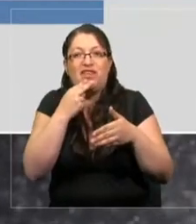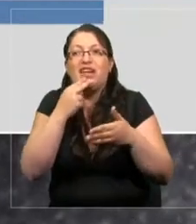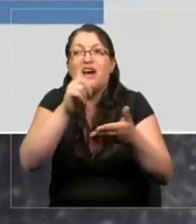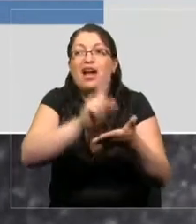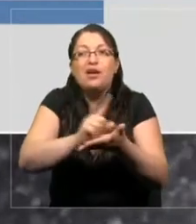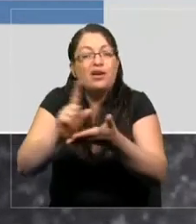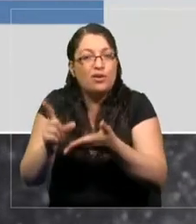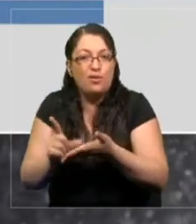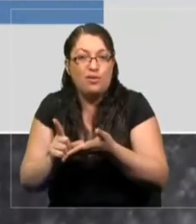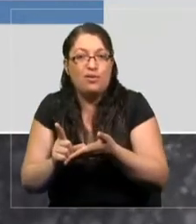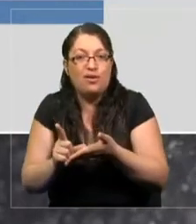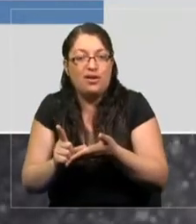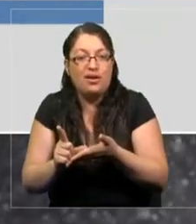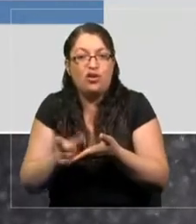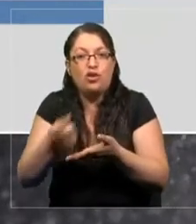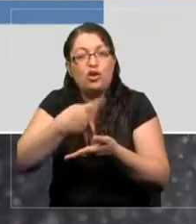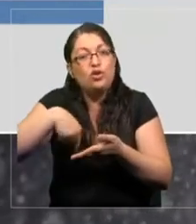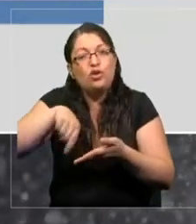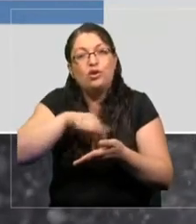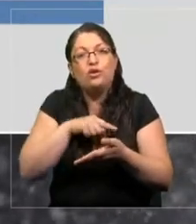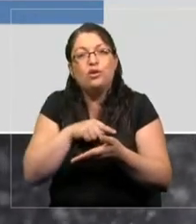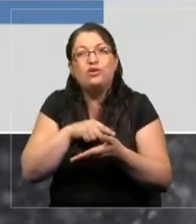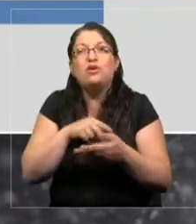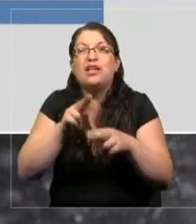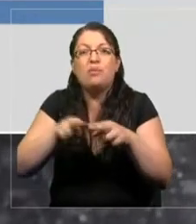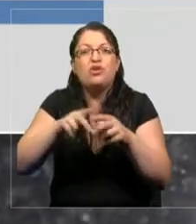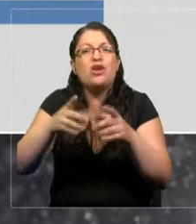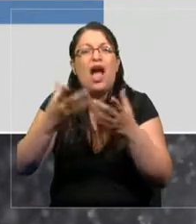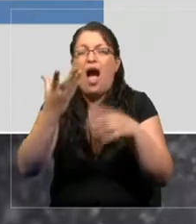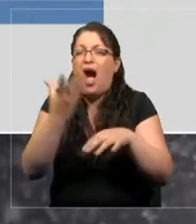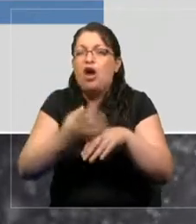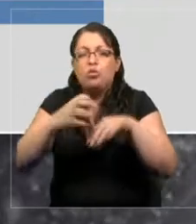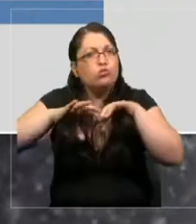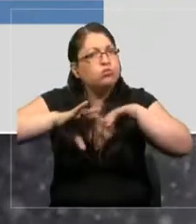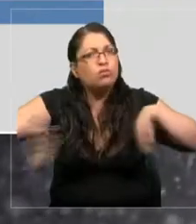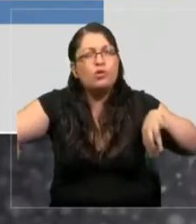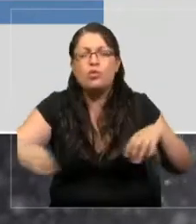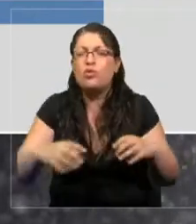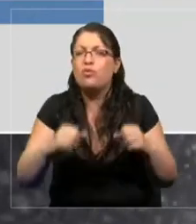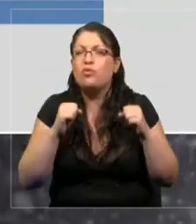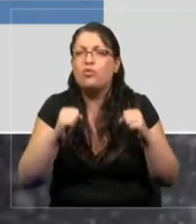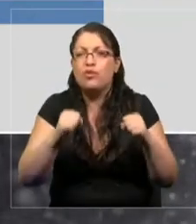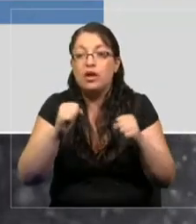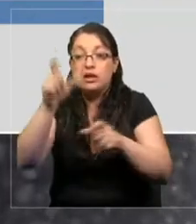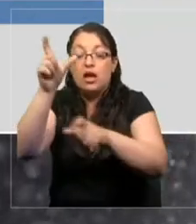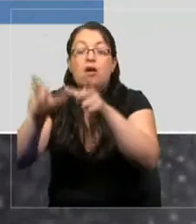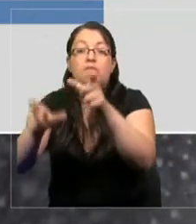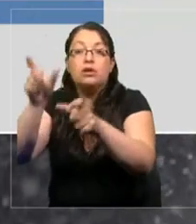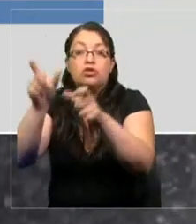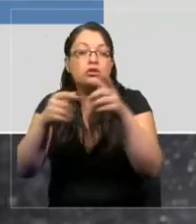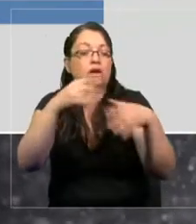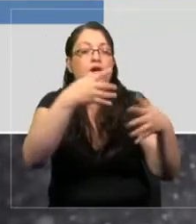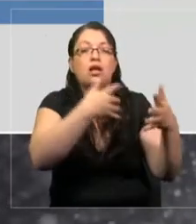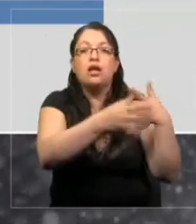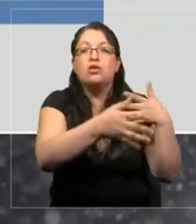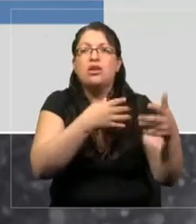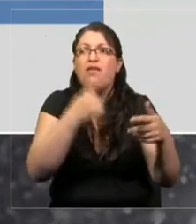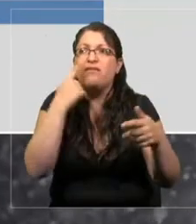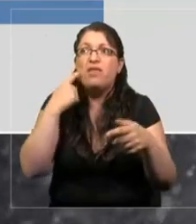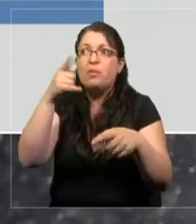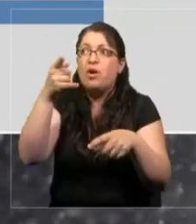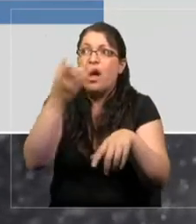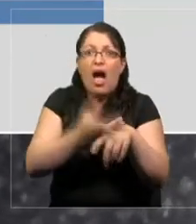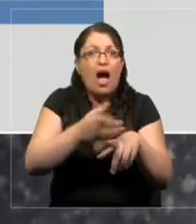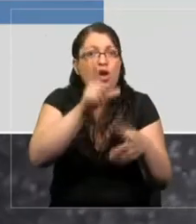que damos que hemos donde hemos exacerbado esta disociación entre naturaleza y gente son las terribles zonas de sacrificios en